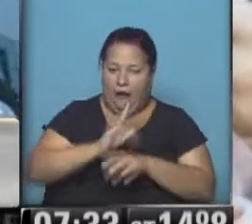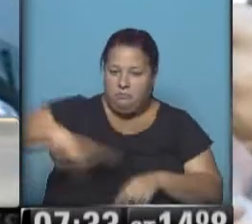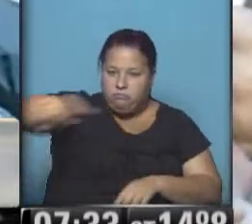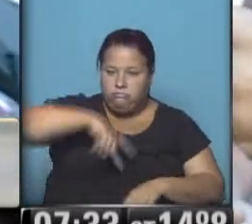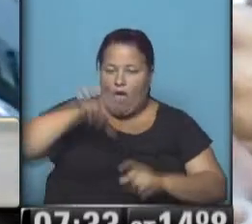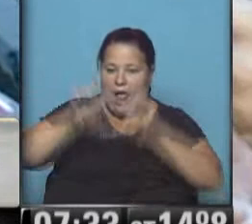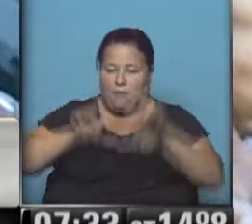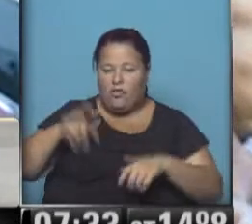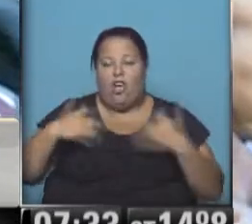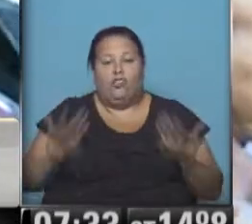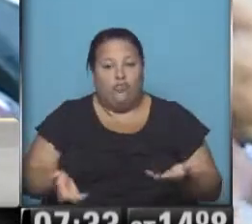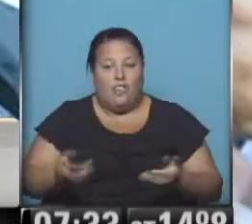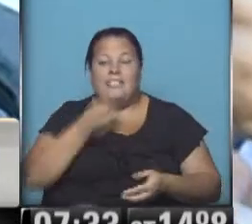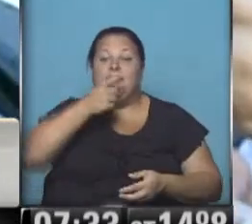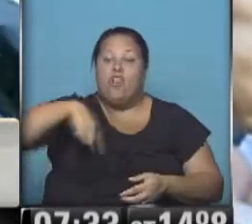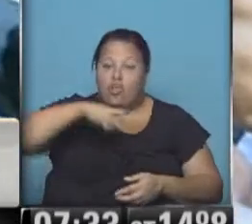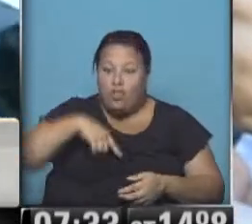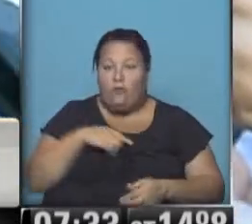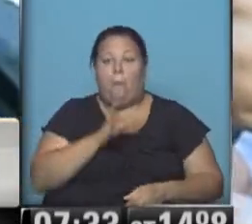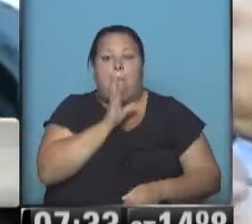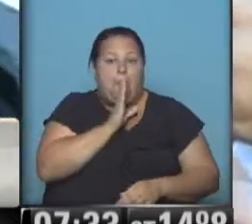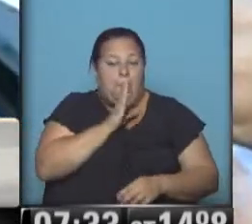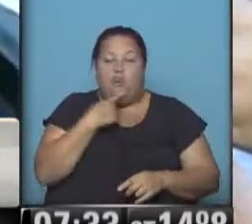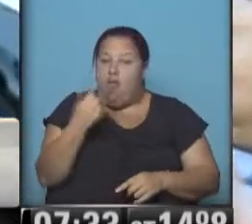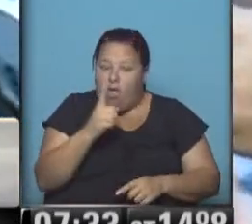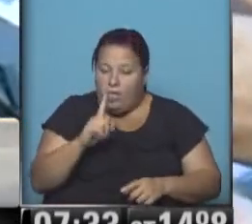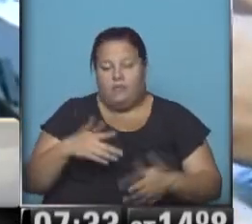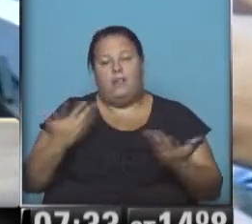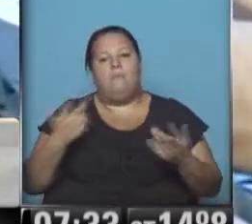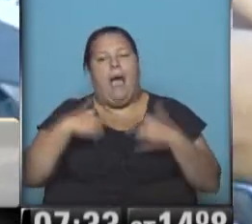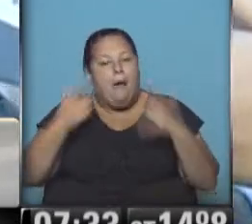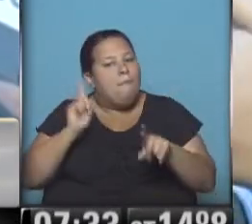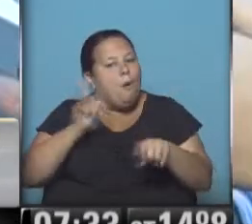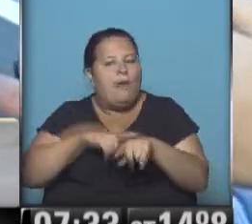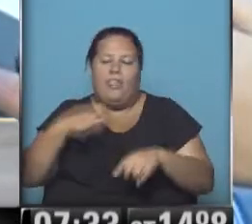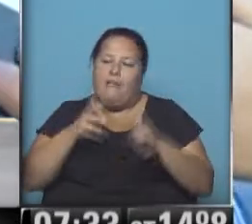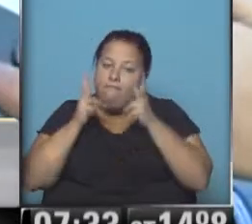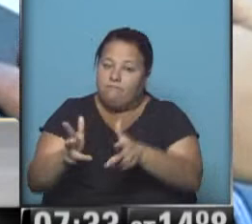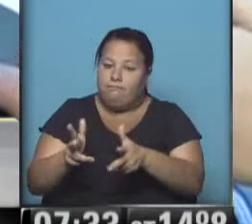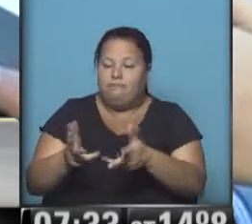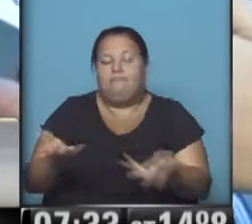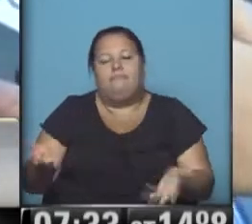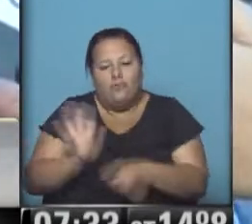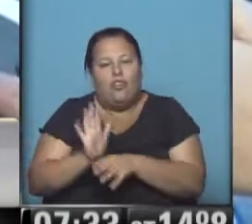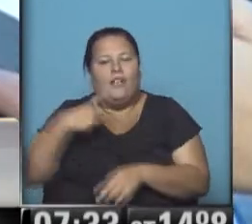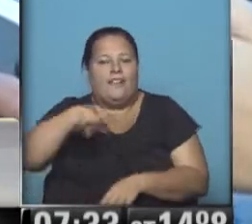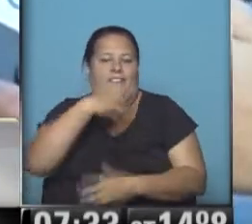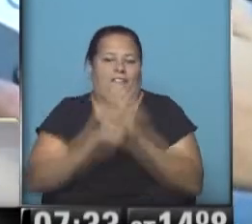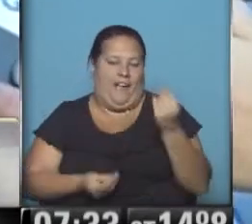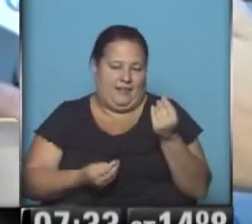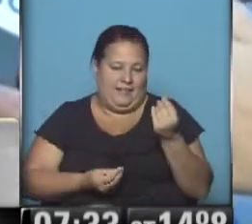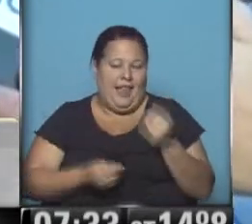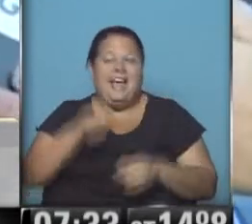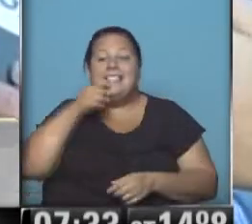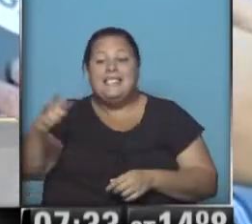todo el mundo. Entonces, si nosotros nos vamos a callar la boca y no decir las cosas oportunamente cuando corresponden, es cuando cometemos el error. Así